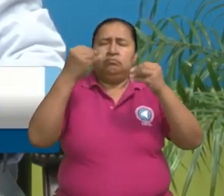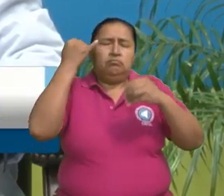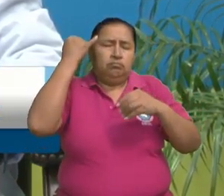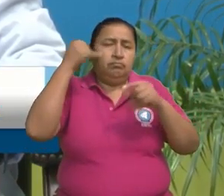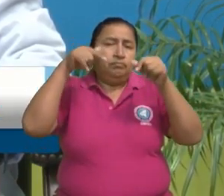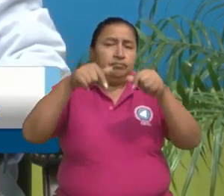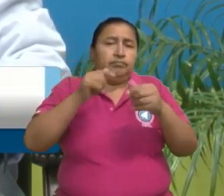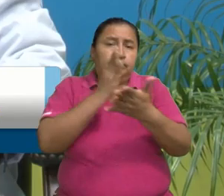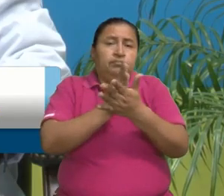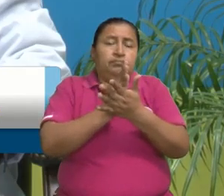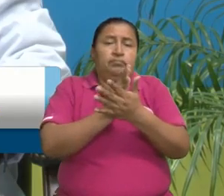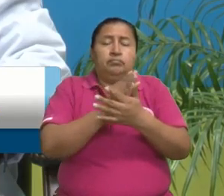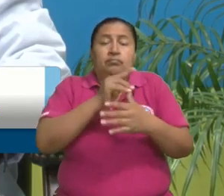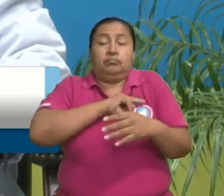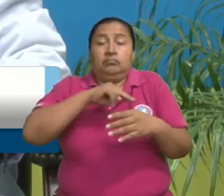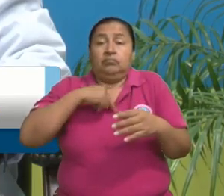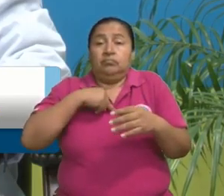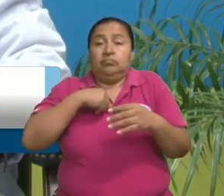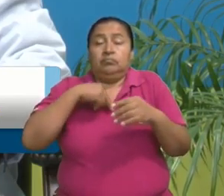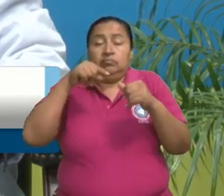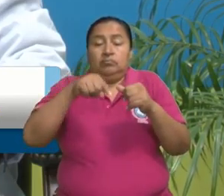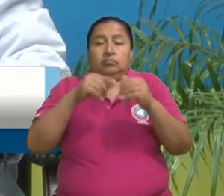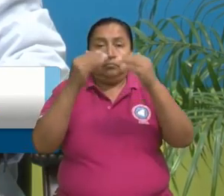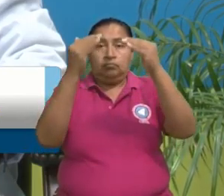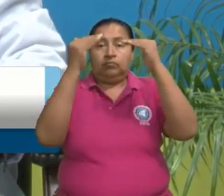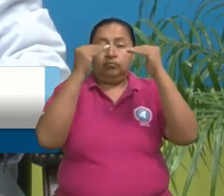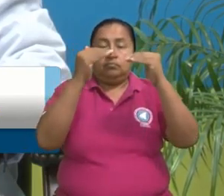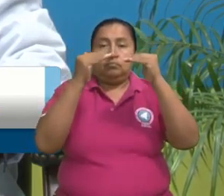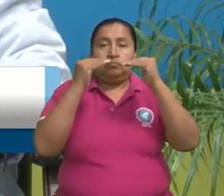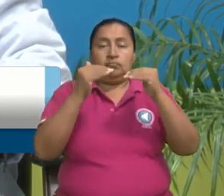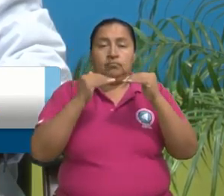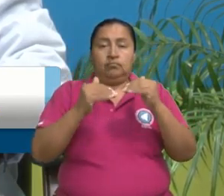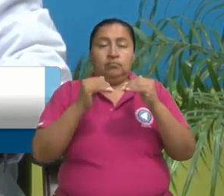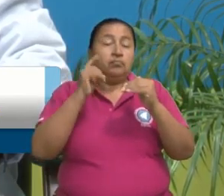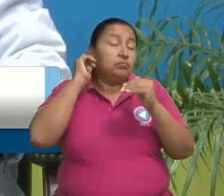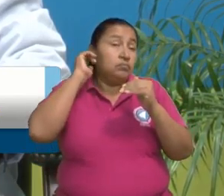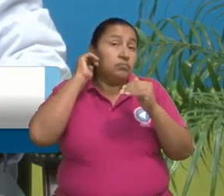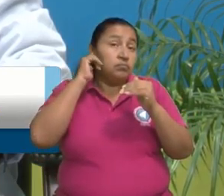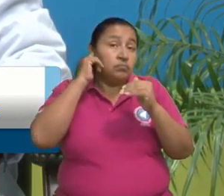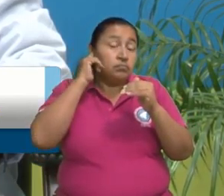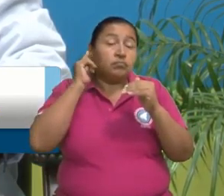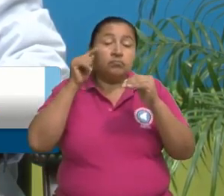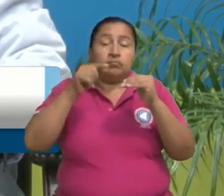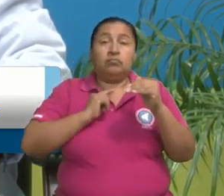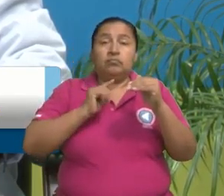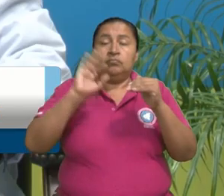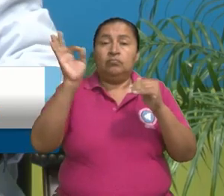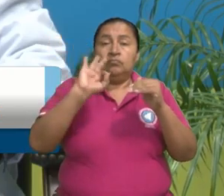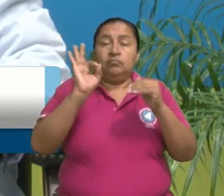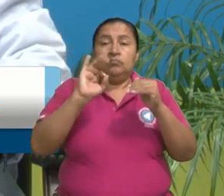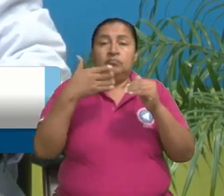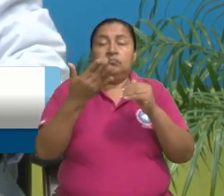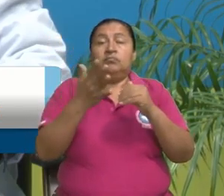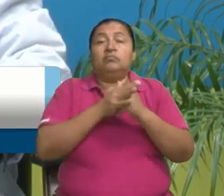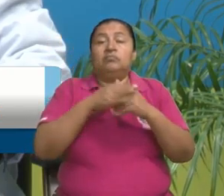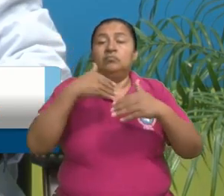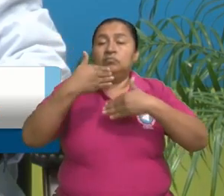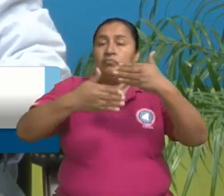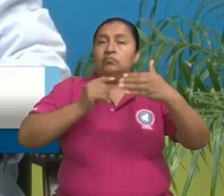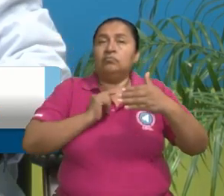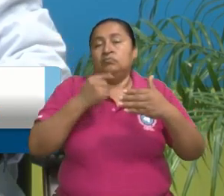decir nuestra la estructura de la oreja verdad tiene una una